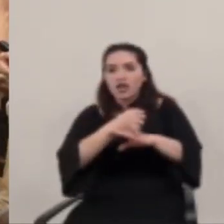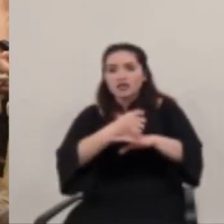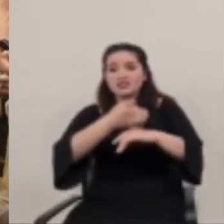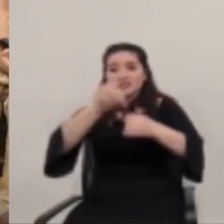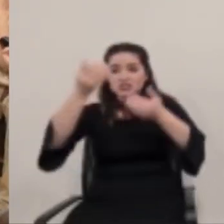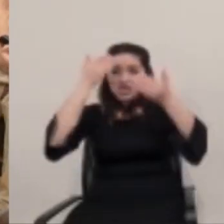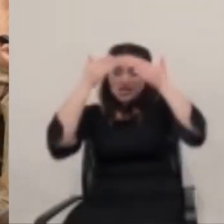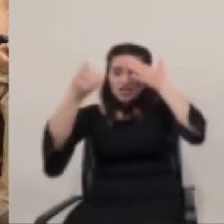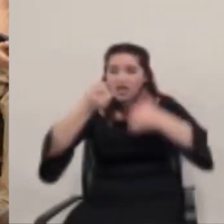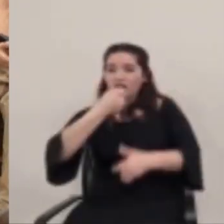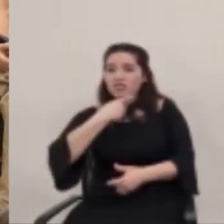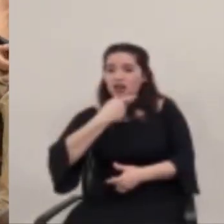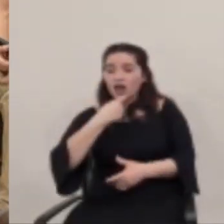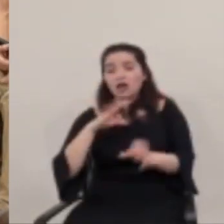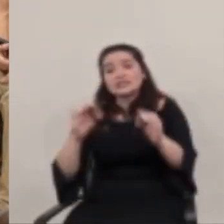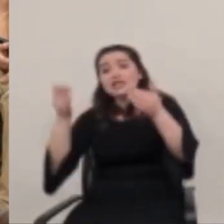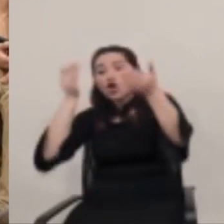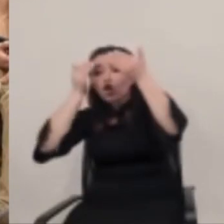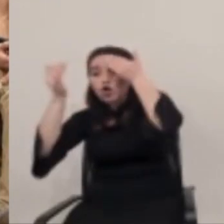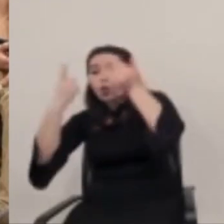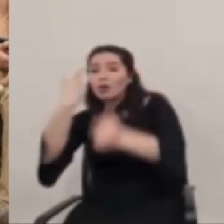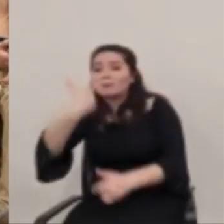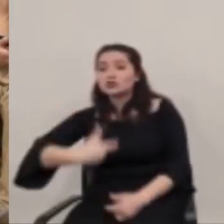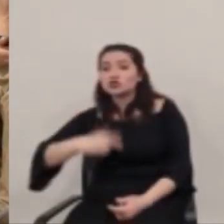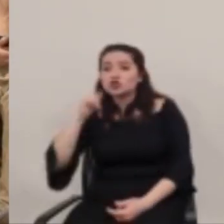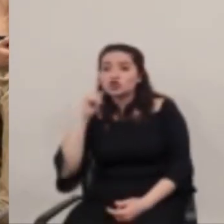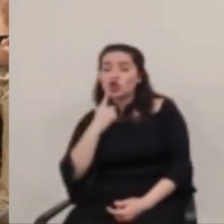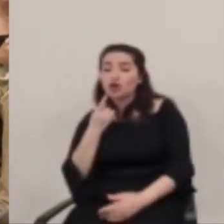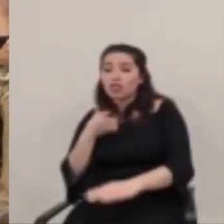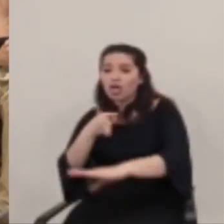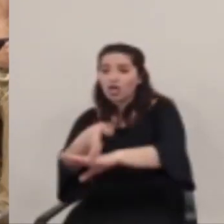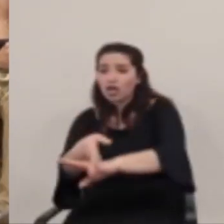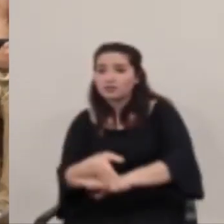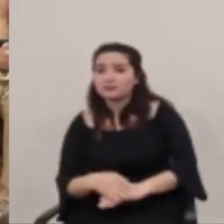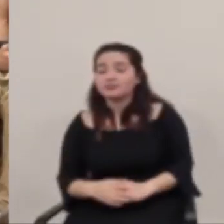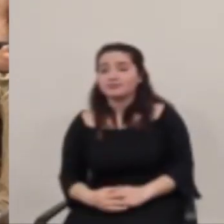psicólogo una persona sorda?